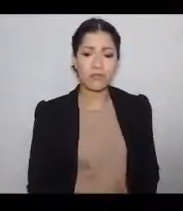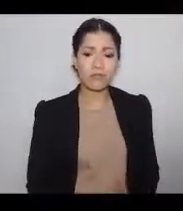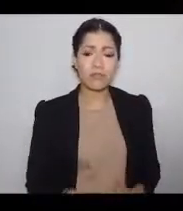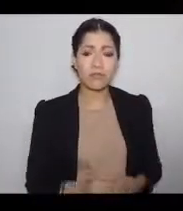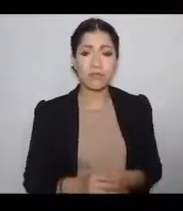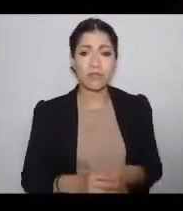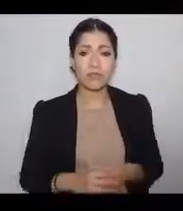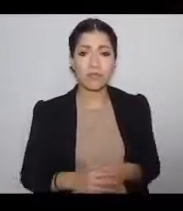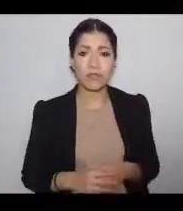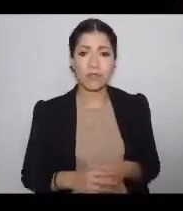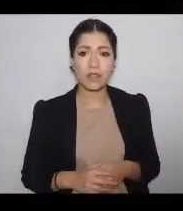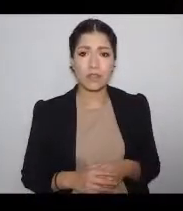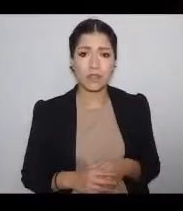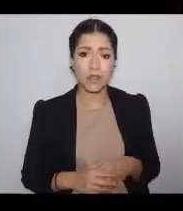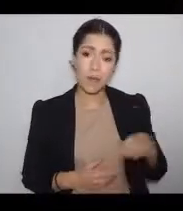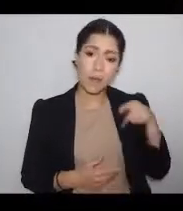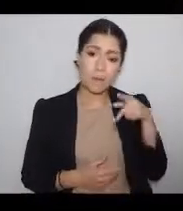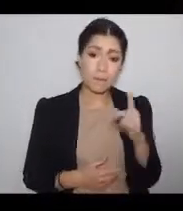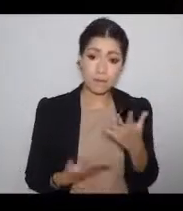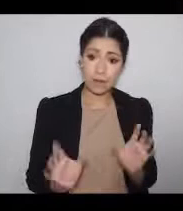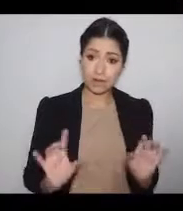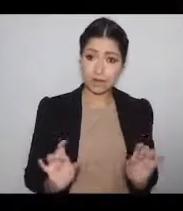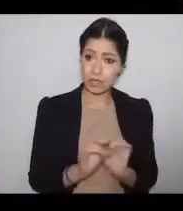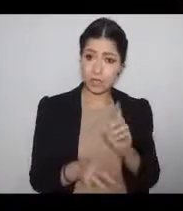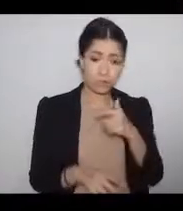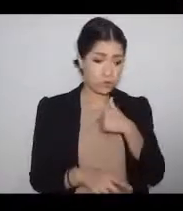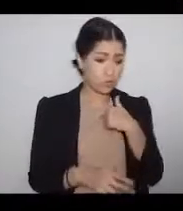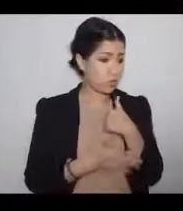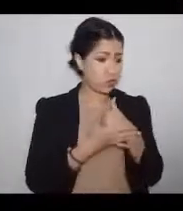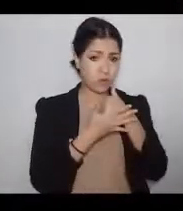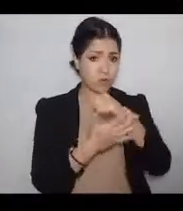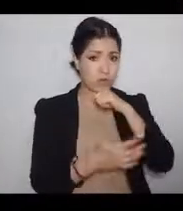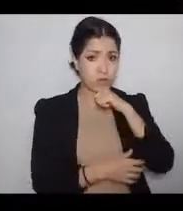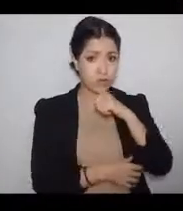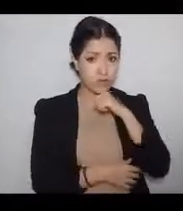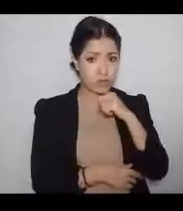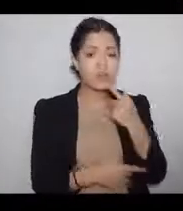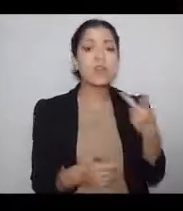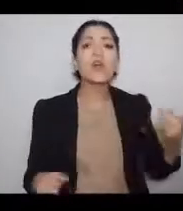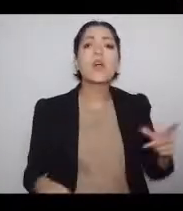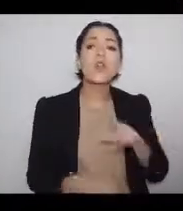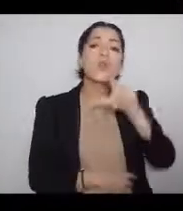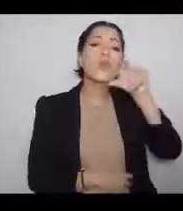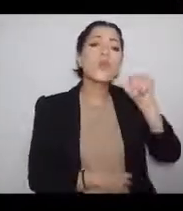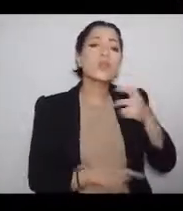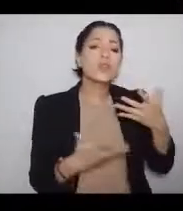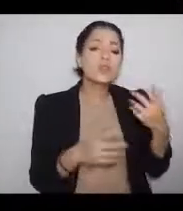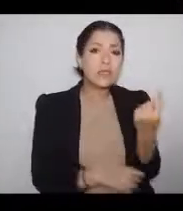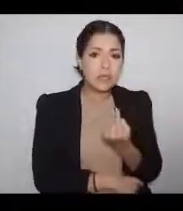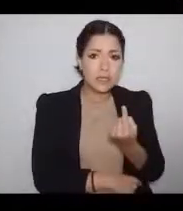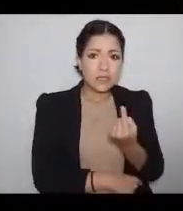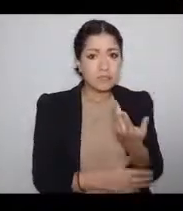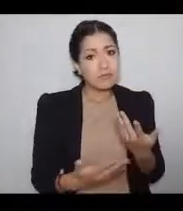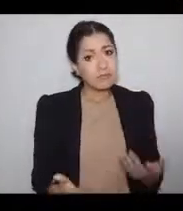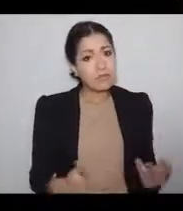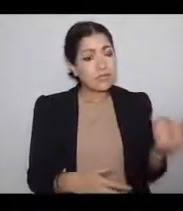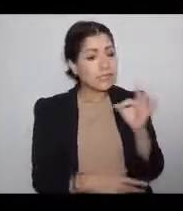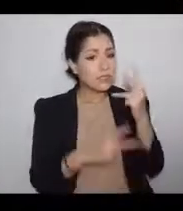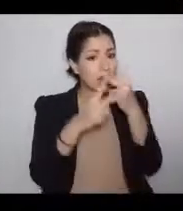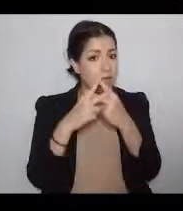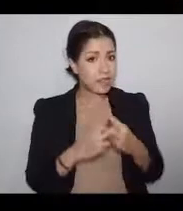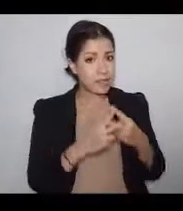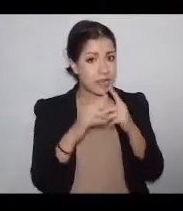Sin mí no tienes más que números locos. Estrellas sin leyes,